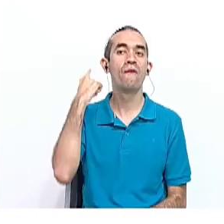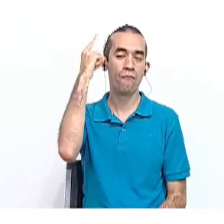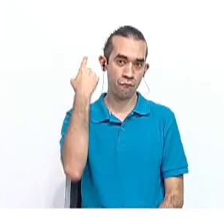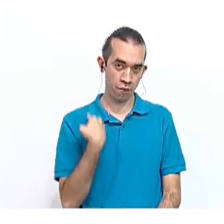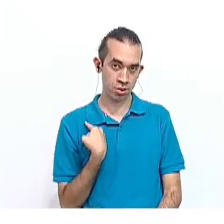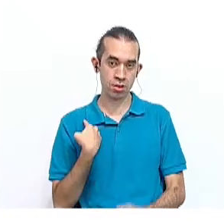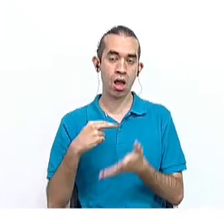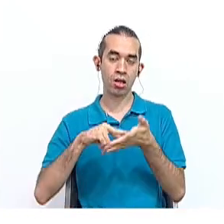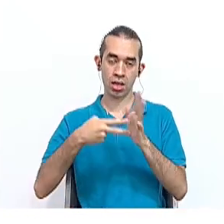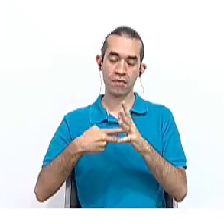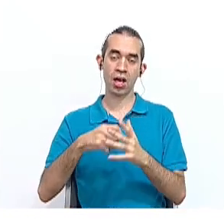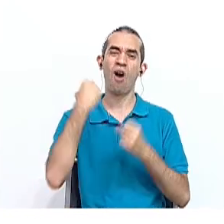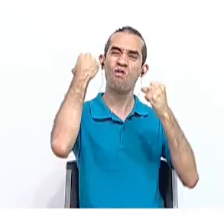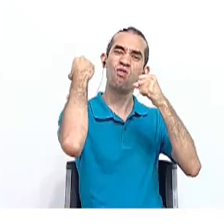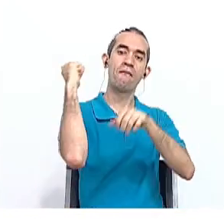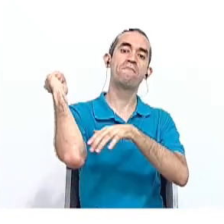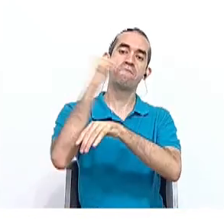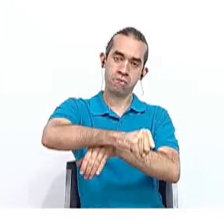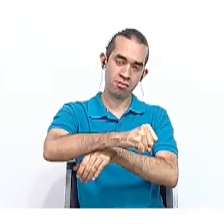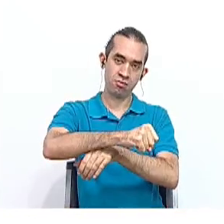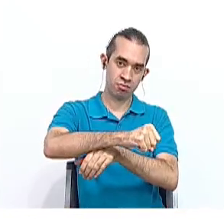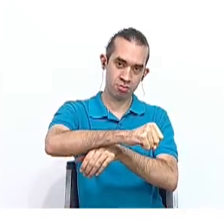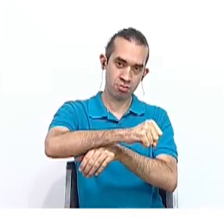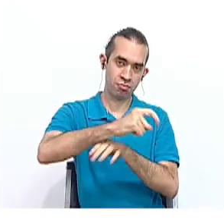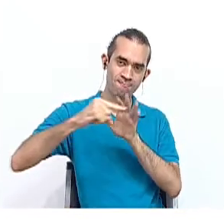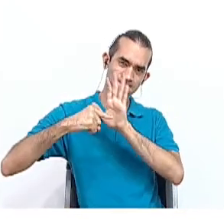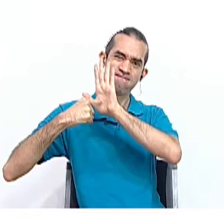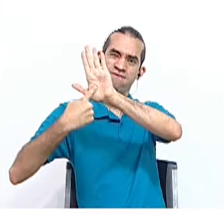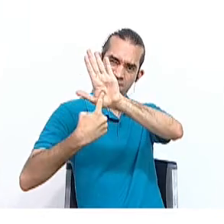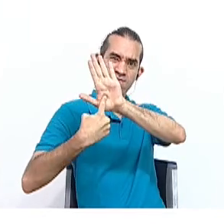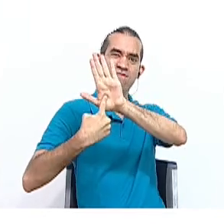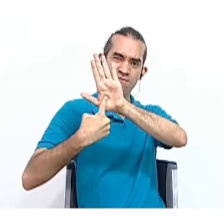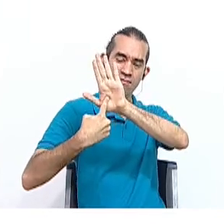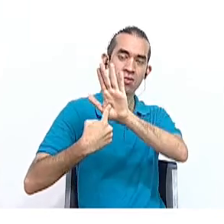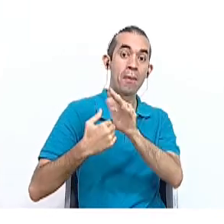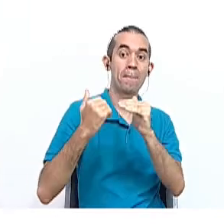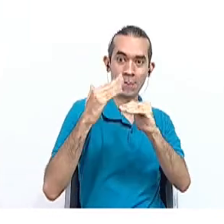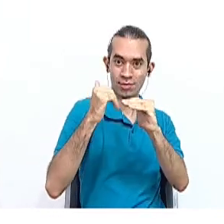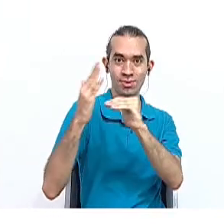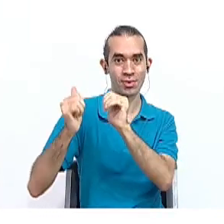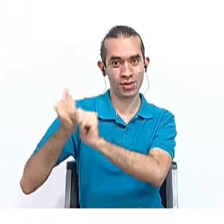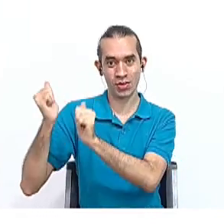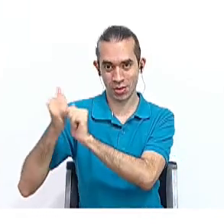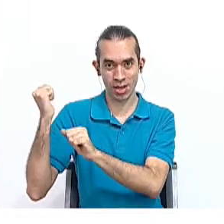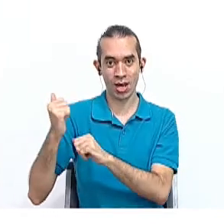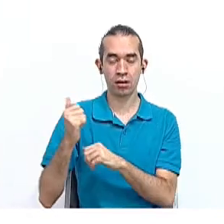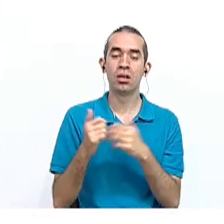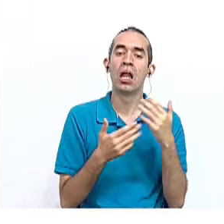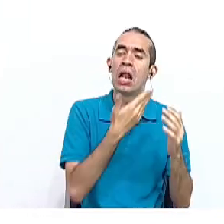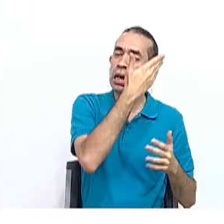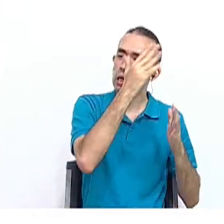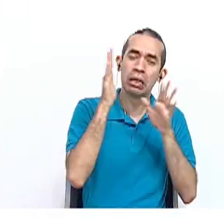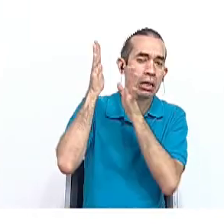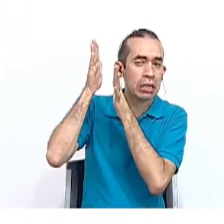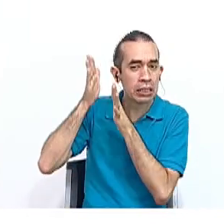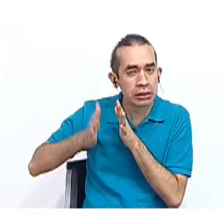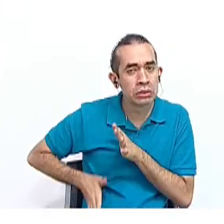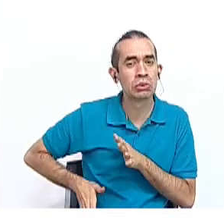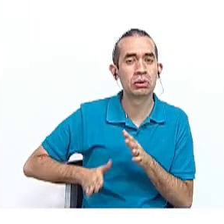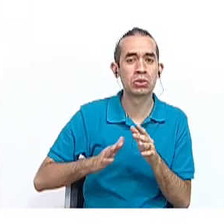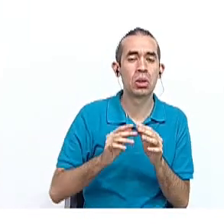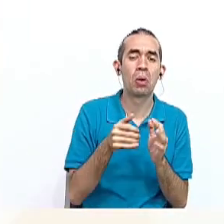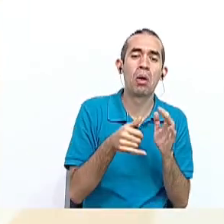es dominante, ya que fue la característica que se manifestó en mayor proporción, siendo el cabello liso la